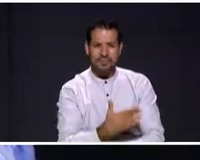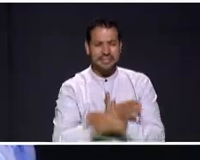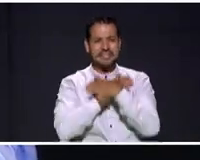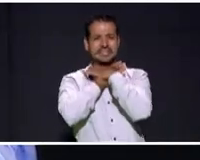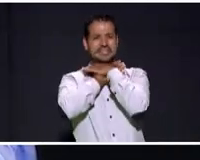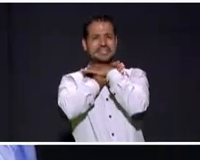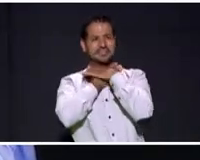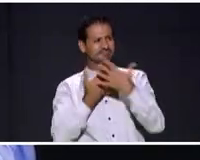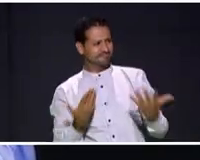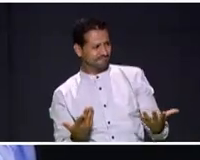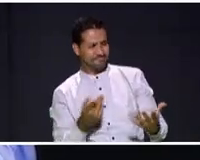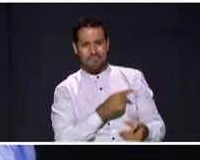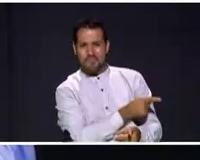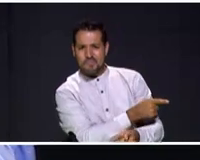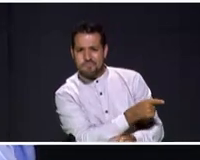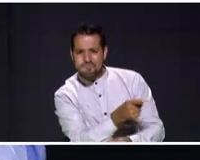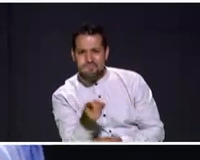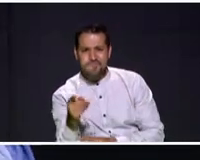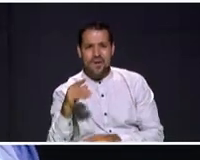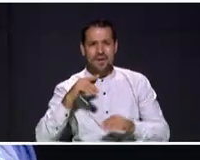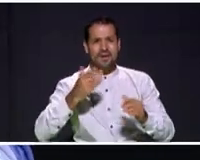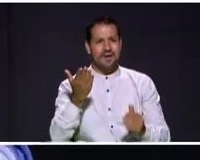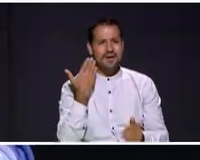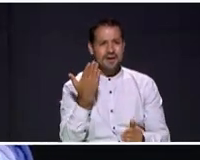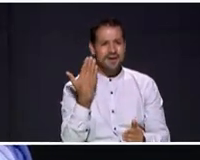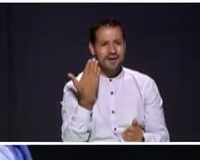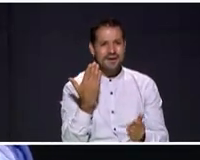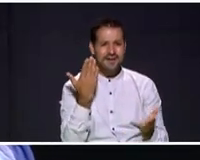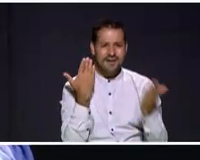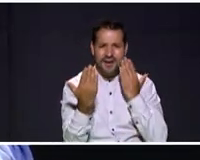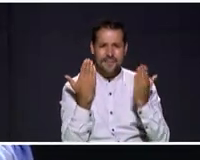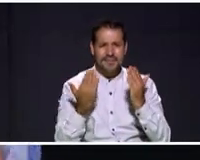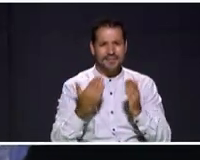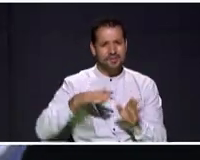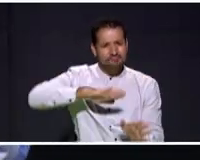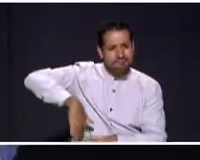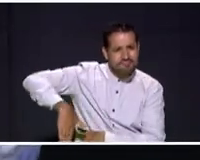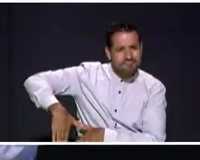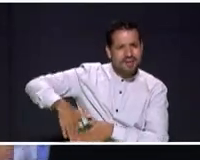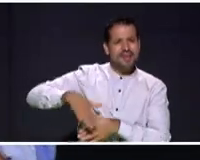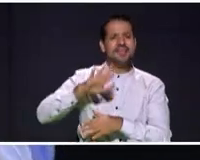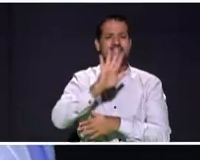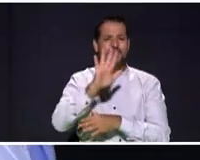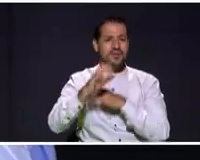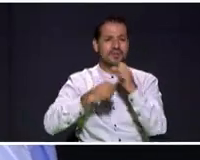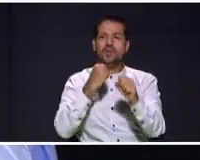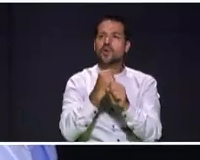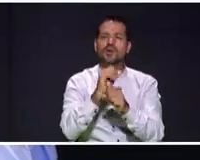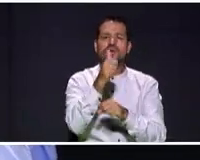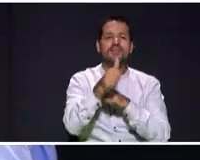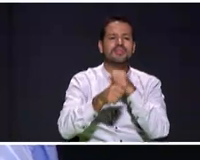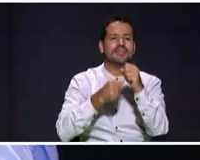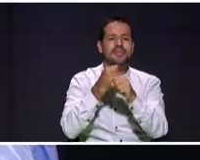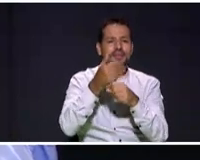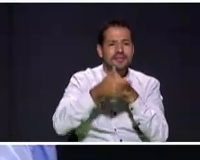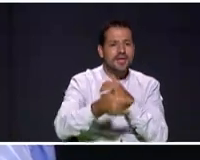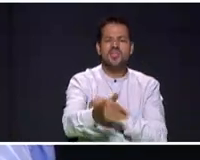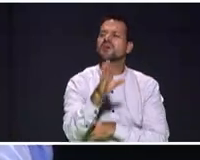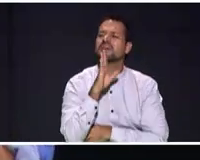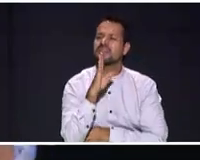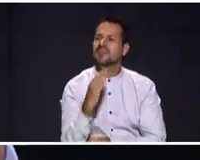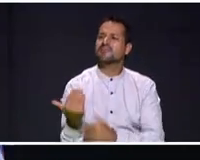nuestros campesinos tienen en promedio una edad de 55 años es decir en 10 años en antioquia no va a haber quien siempre